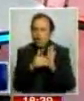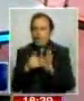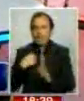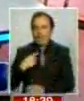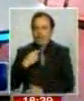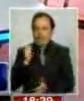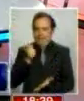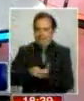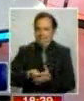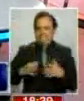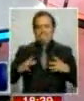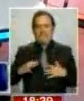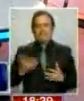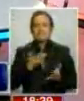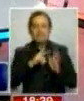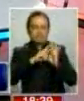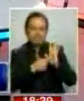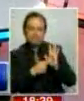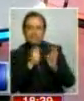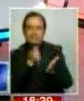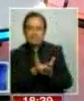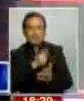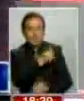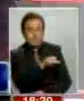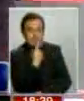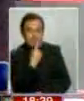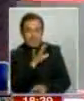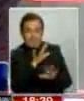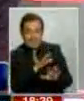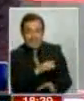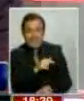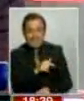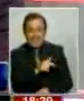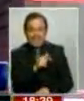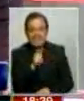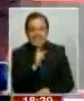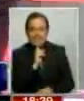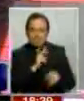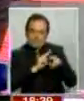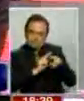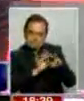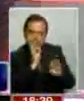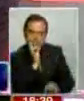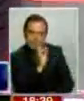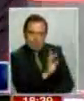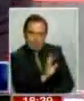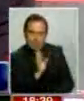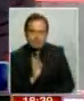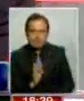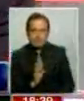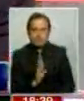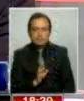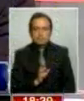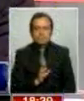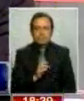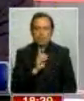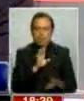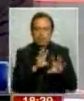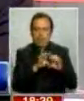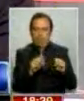voto feliz por esta reforma tributaria. Hay una frase que tocaba decir que yo lo voy a corregir o por lo menos no